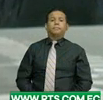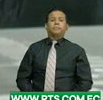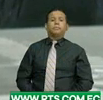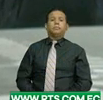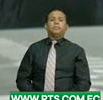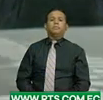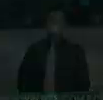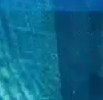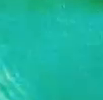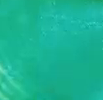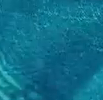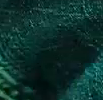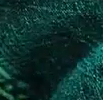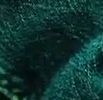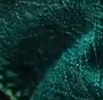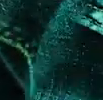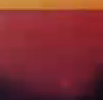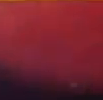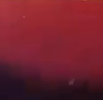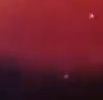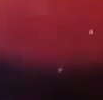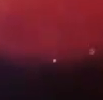Rojas.